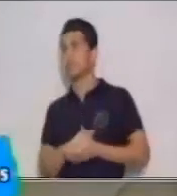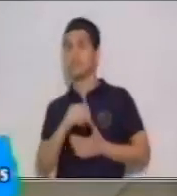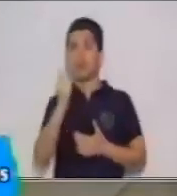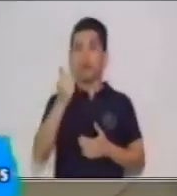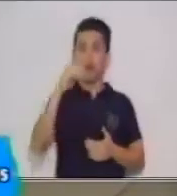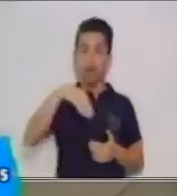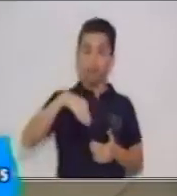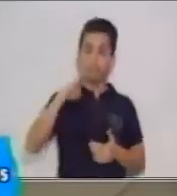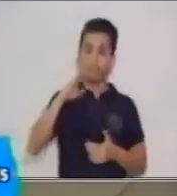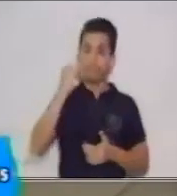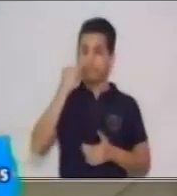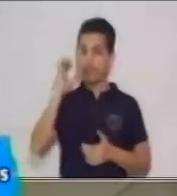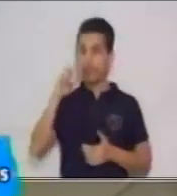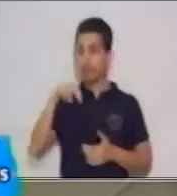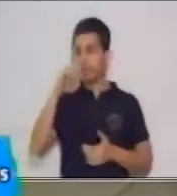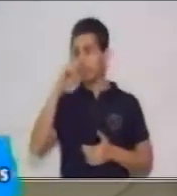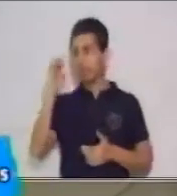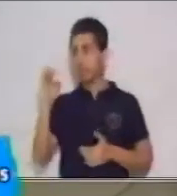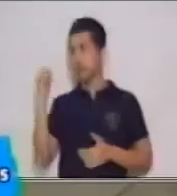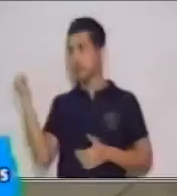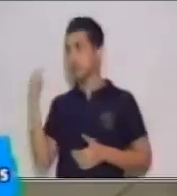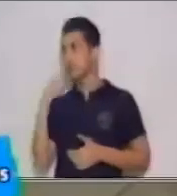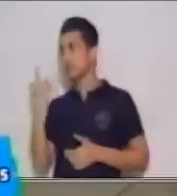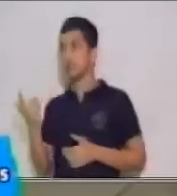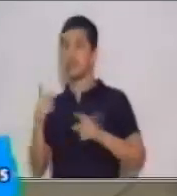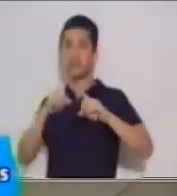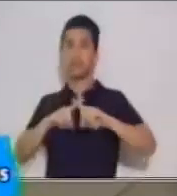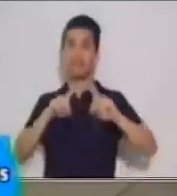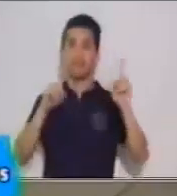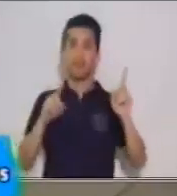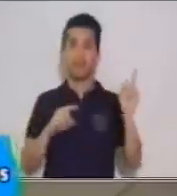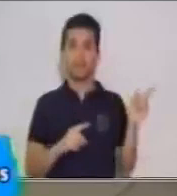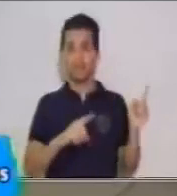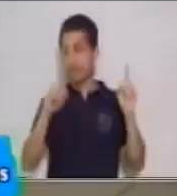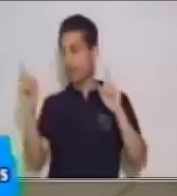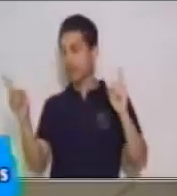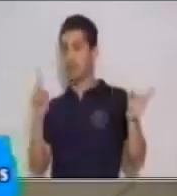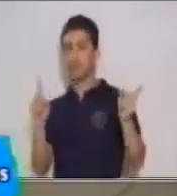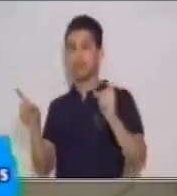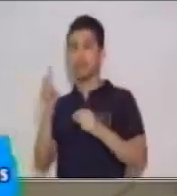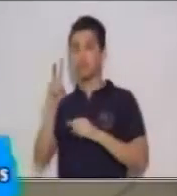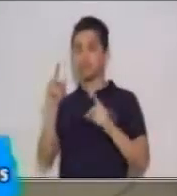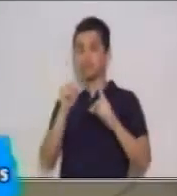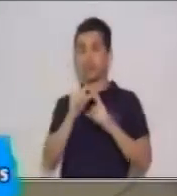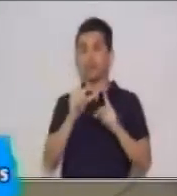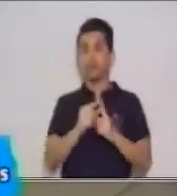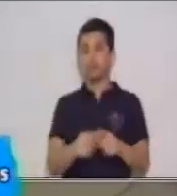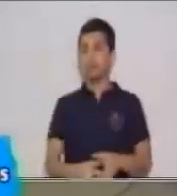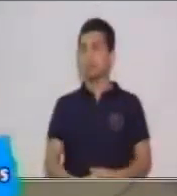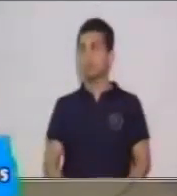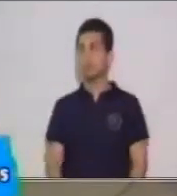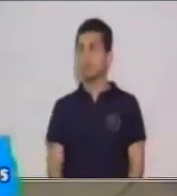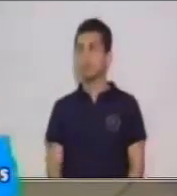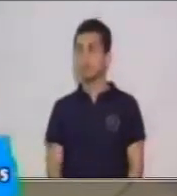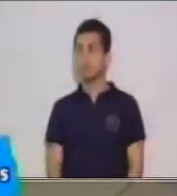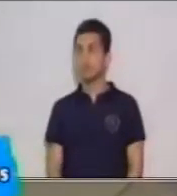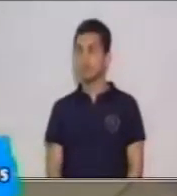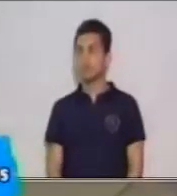palabra ambiente. ¿Qué diferencia tiene entre la palabra